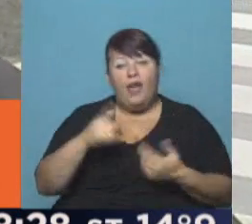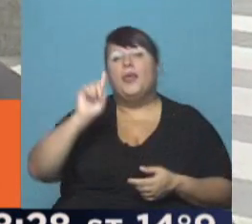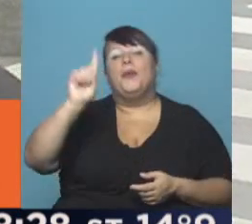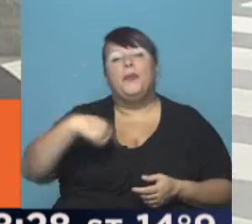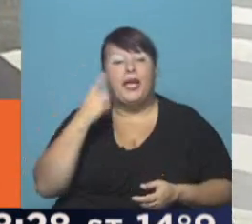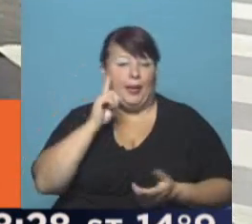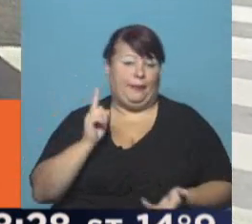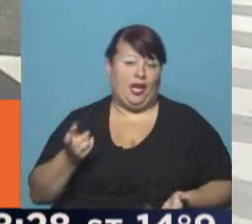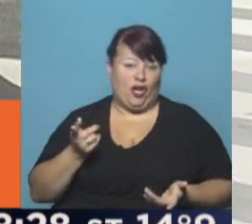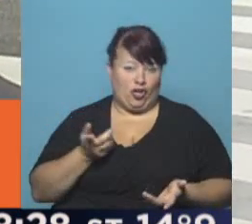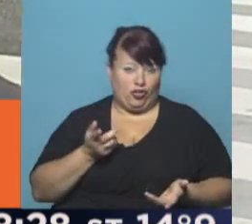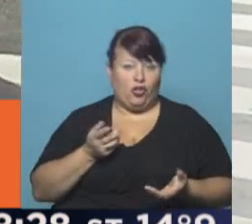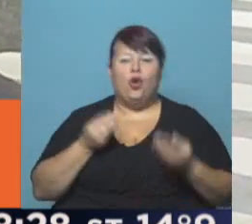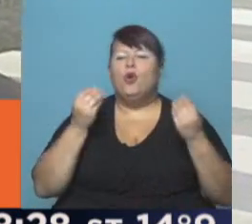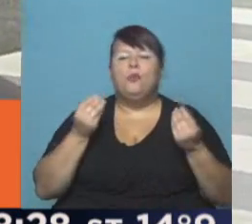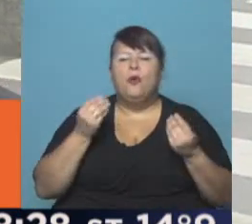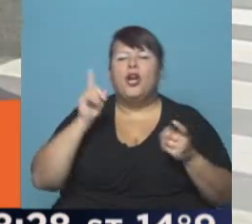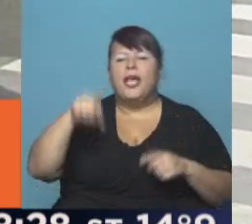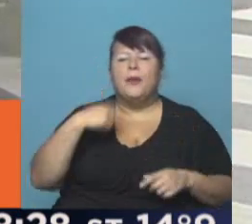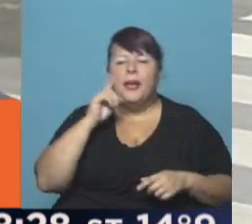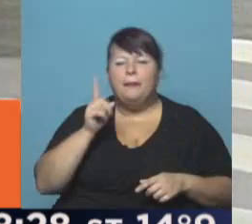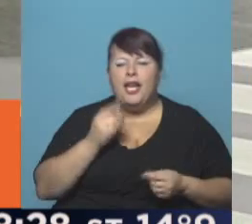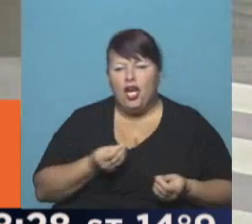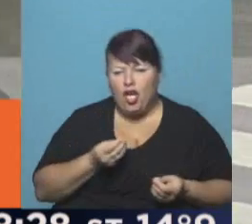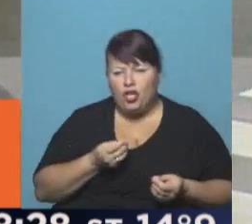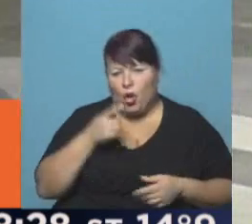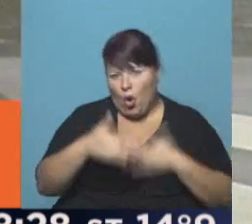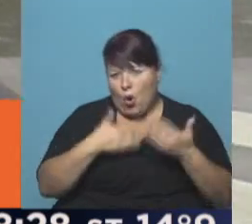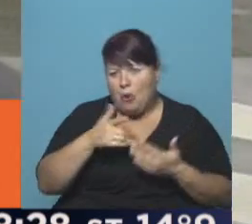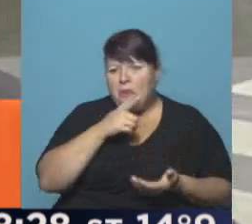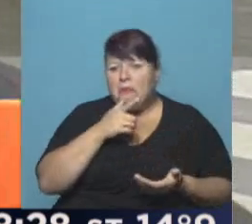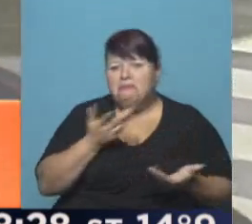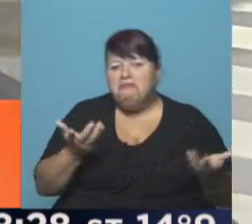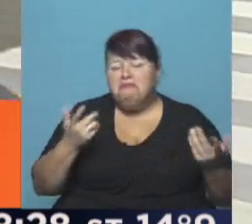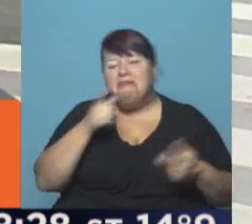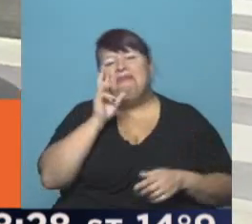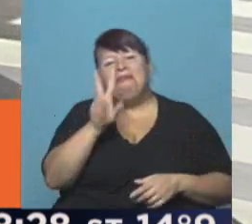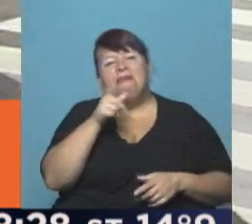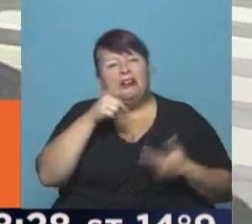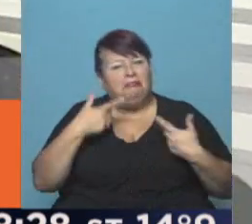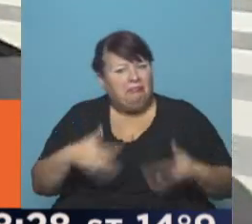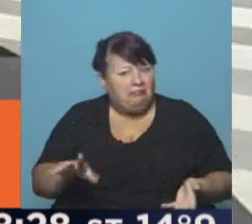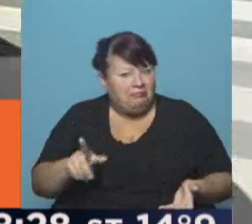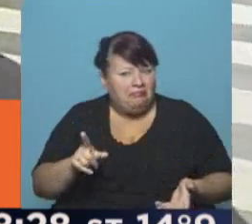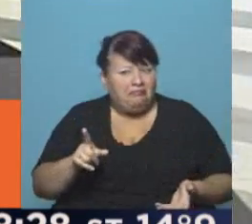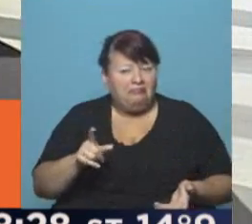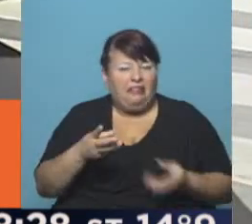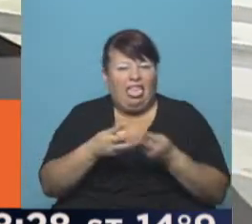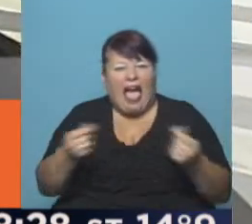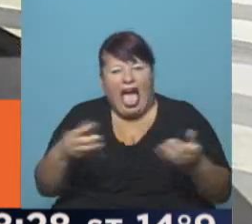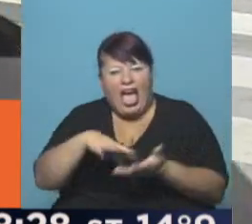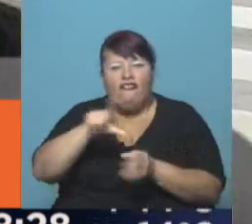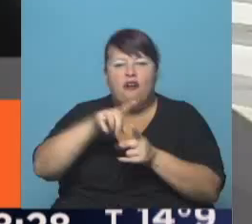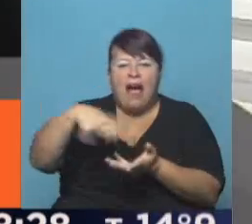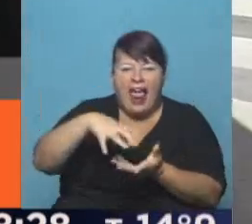torna peligroso. ¿Por qué se torna peligroso? Este juego que parece al principio, como decía Karin,